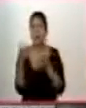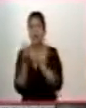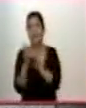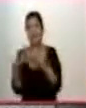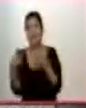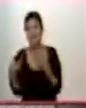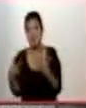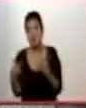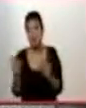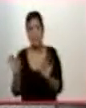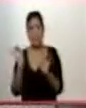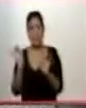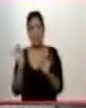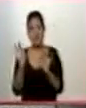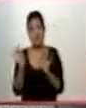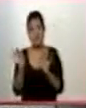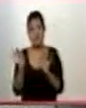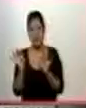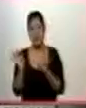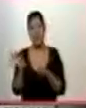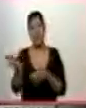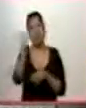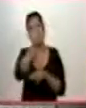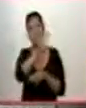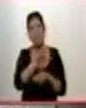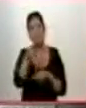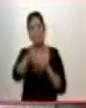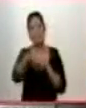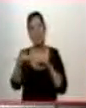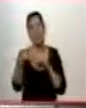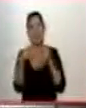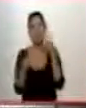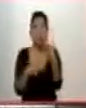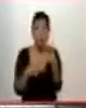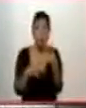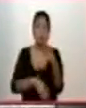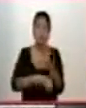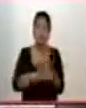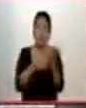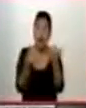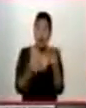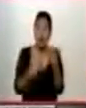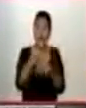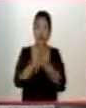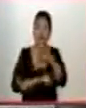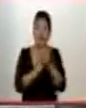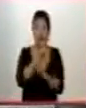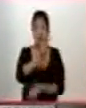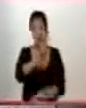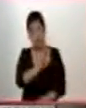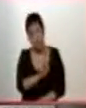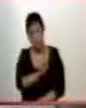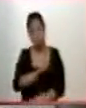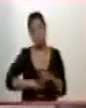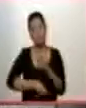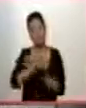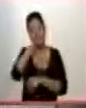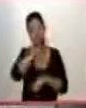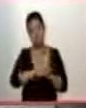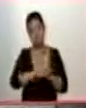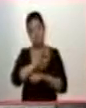17 específicamente son naciones hermanas del Caribe, y 12 nos decía, en pleno siglo XXI, mantienen